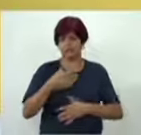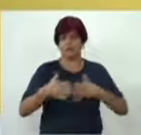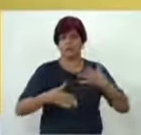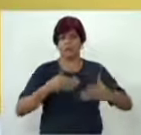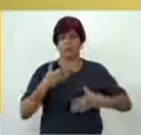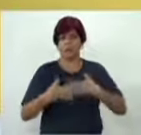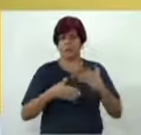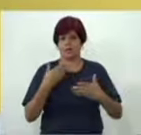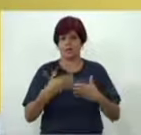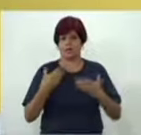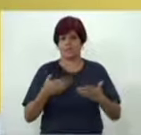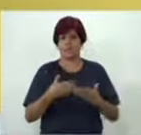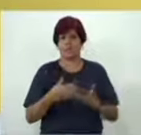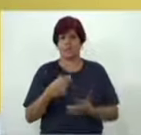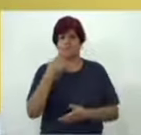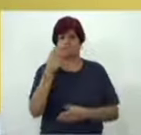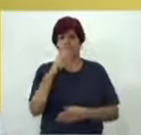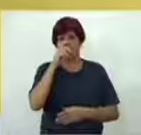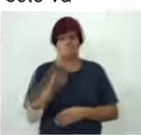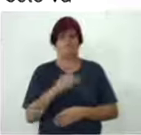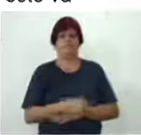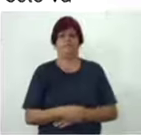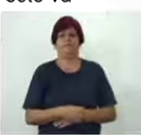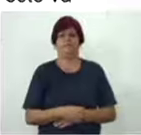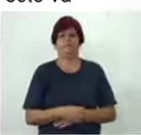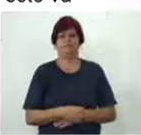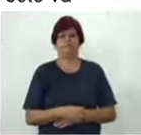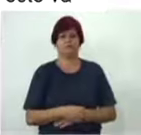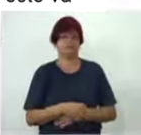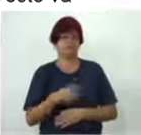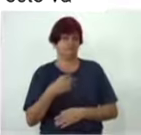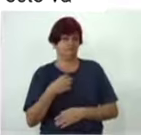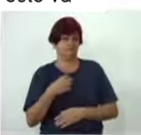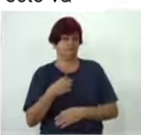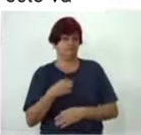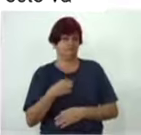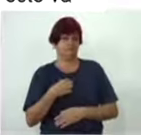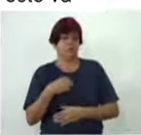actividad programada en la primera infancia. Tenemos que partir,